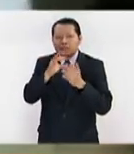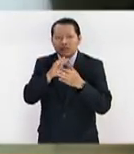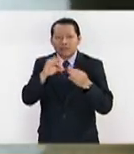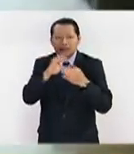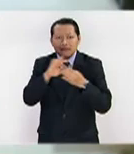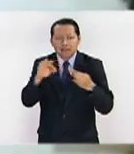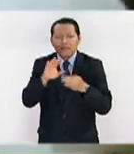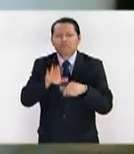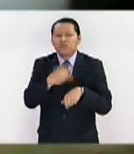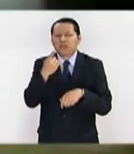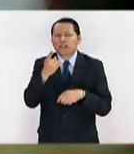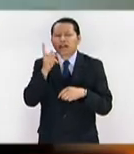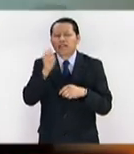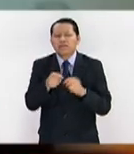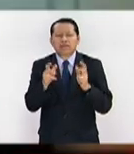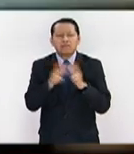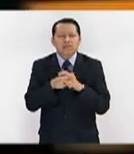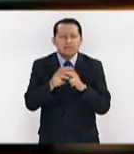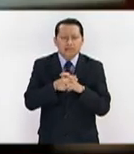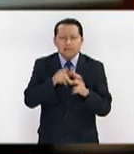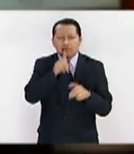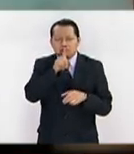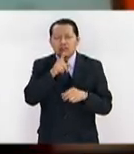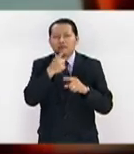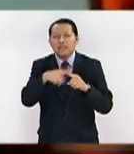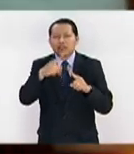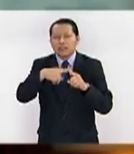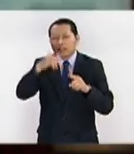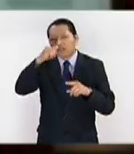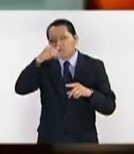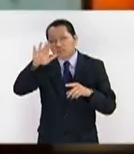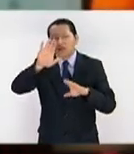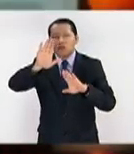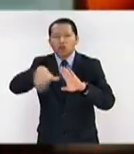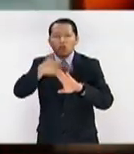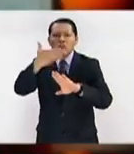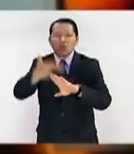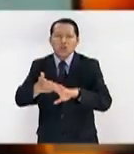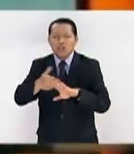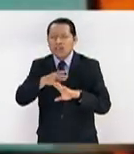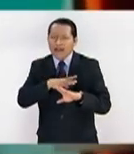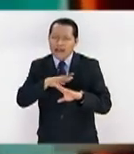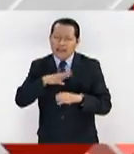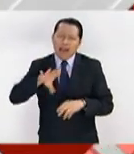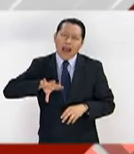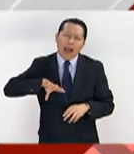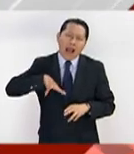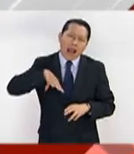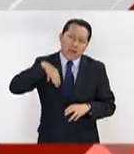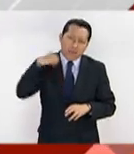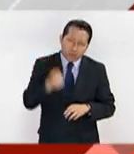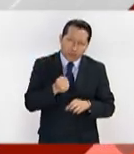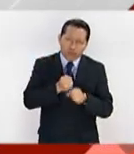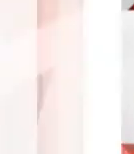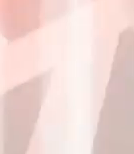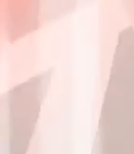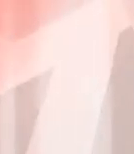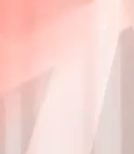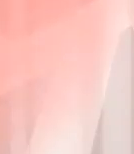violentos no fueron parte de una riña, sino de una protesta en contra de los abusos que reciben.